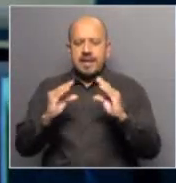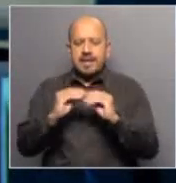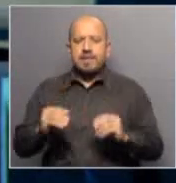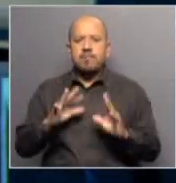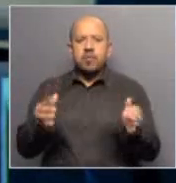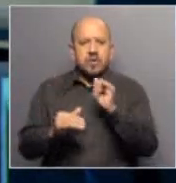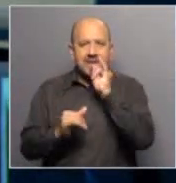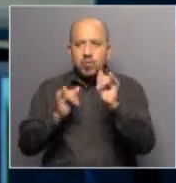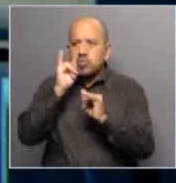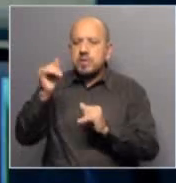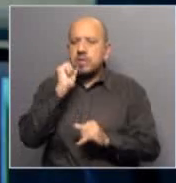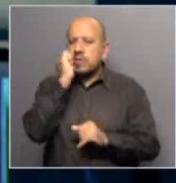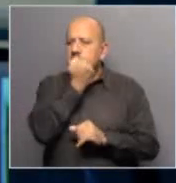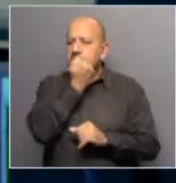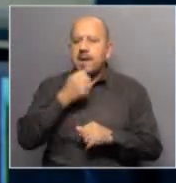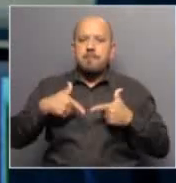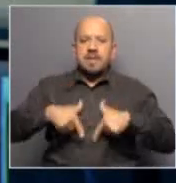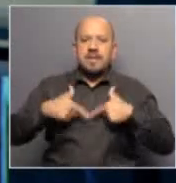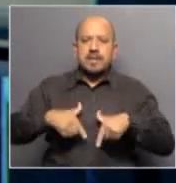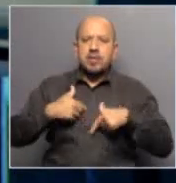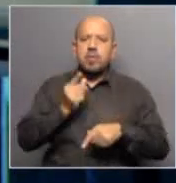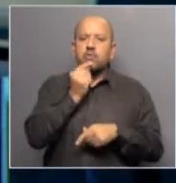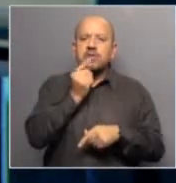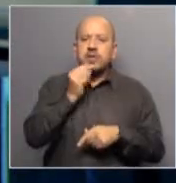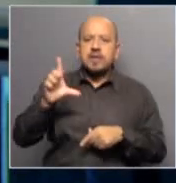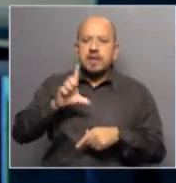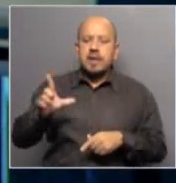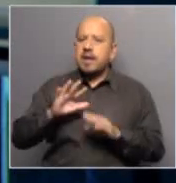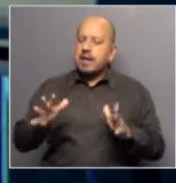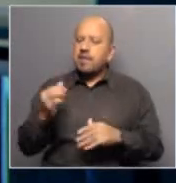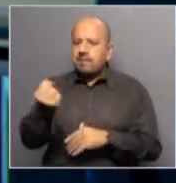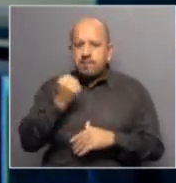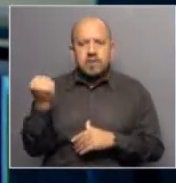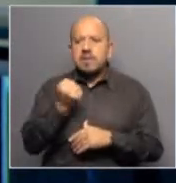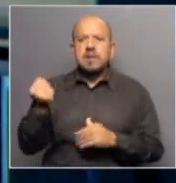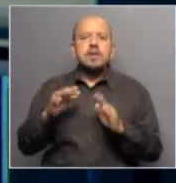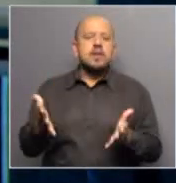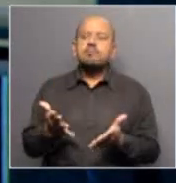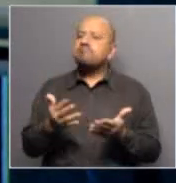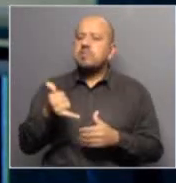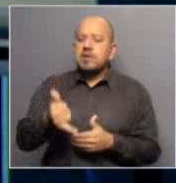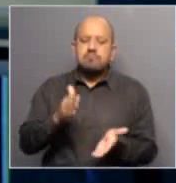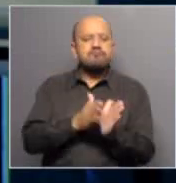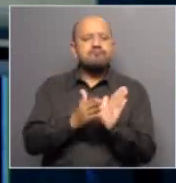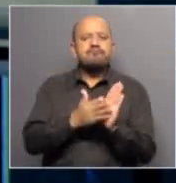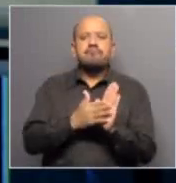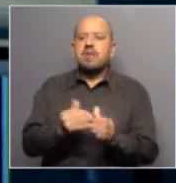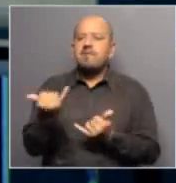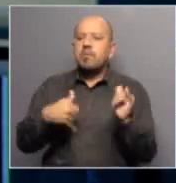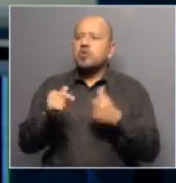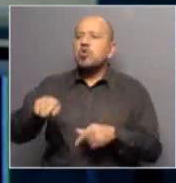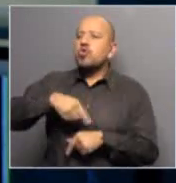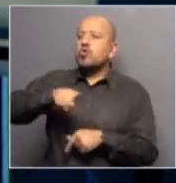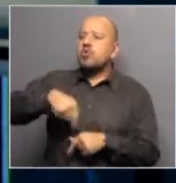El ministro del Interior, Jorge Larrañaga, dijo que es determinante para las investigaciones acceder a información y ubicaciones de las